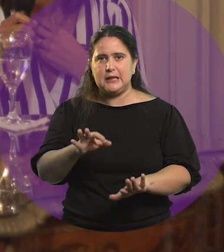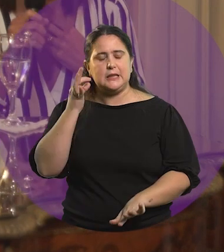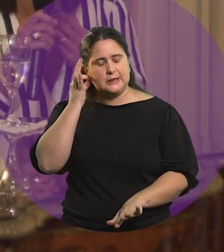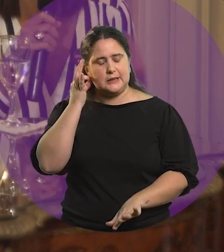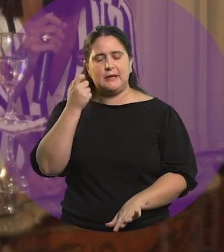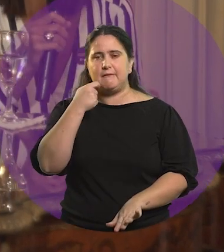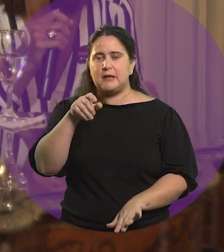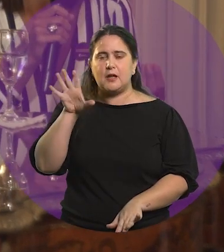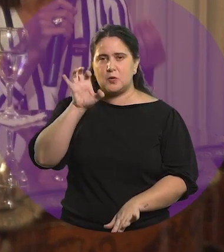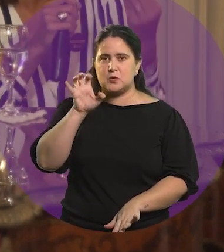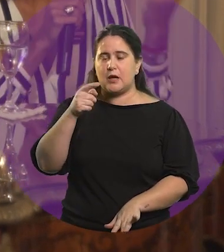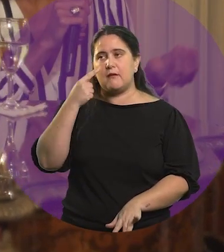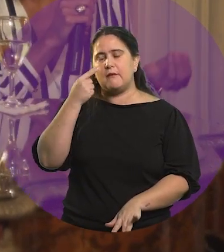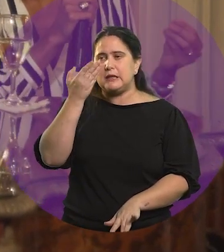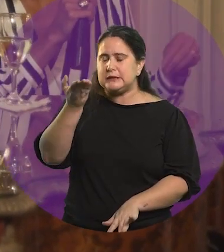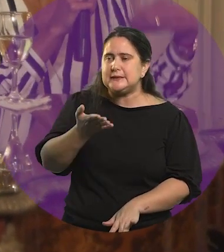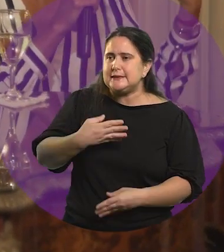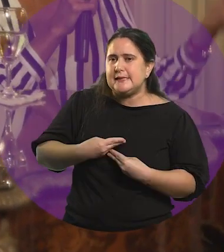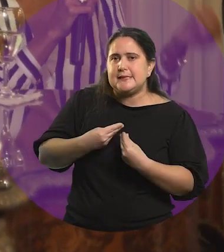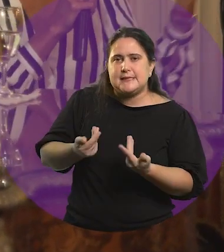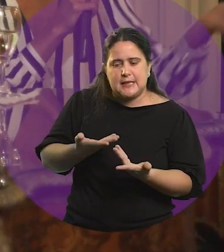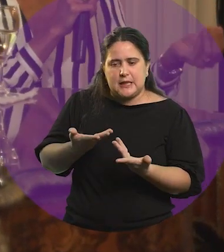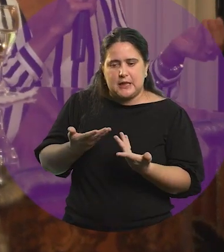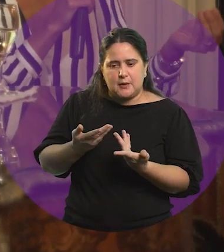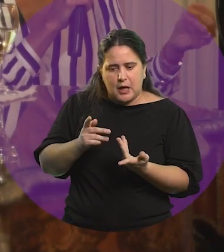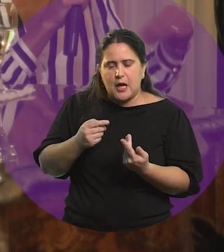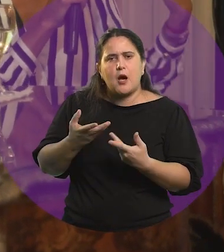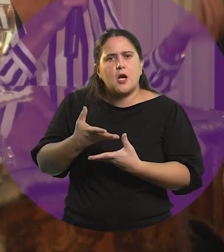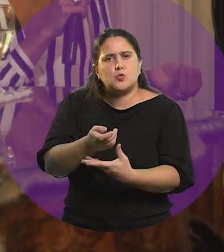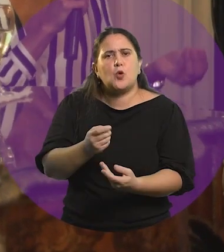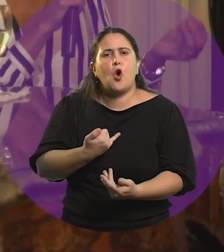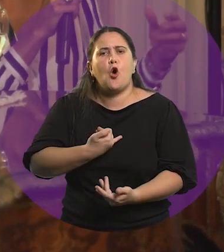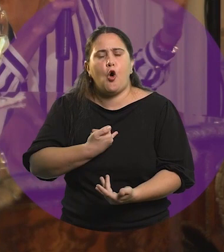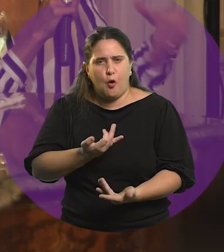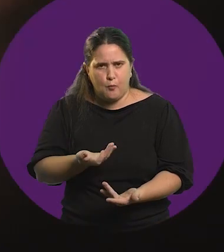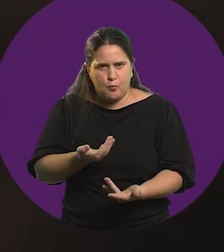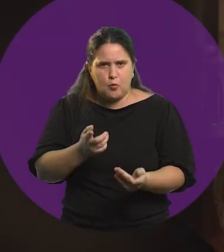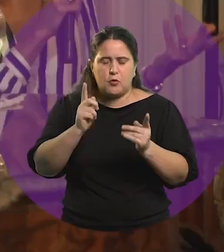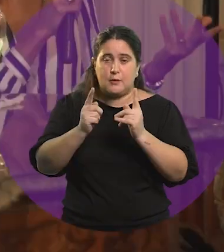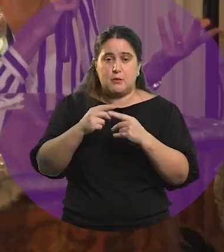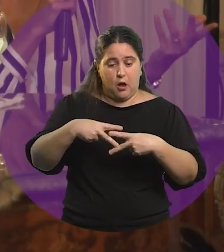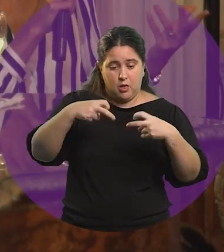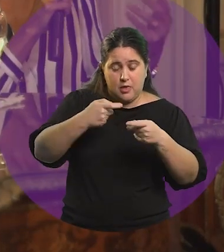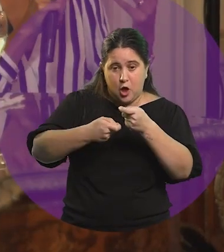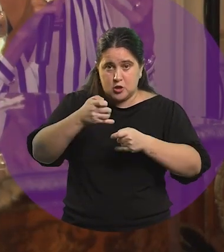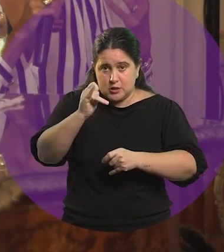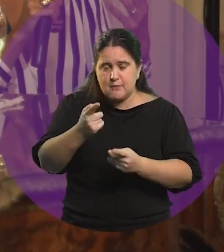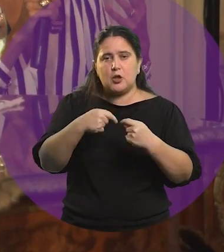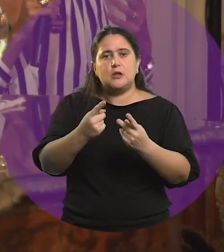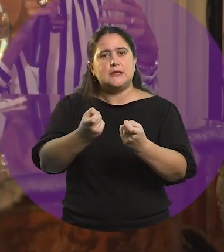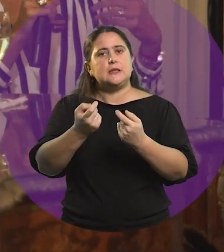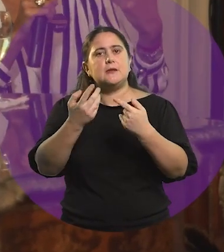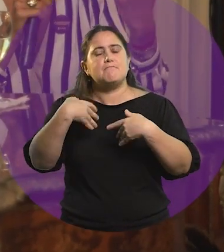niñas, entender realmente qué es lo que les pasa a ellas, cómo las atraviesa y qué podemos cambiar a partir de eso. Además de generar los diagnósticos,